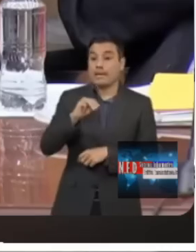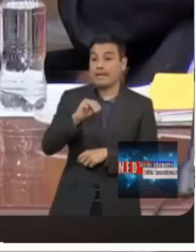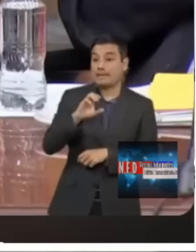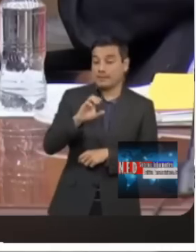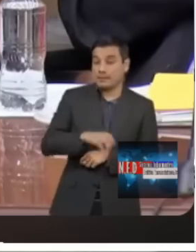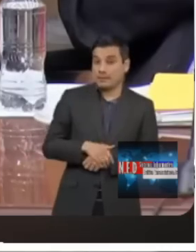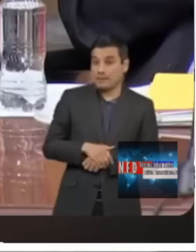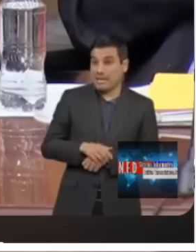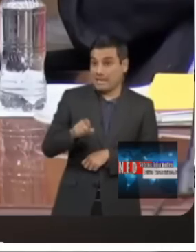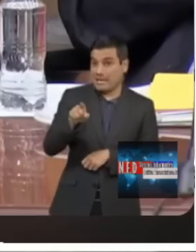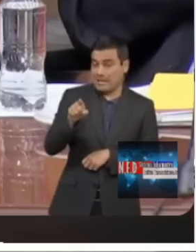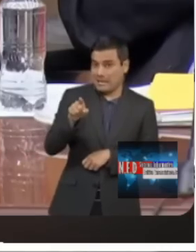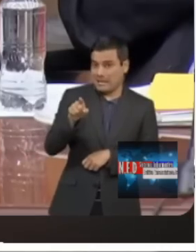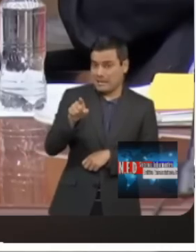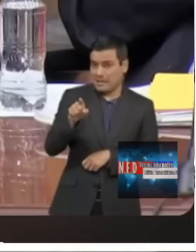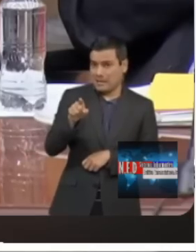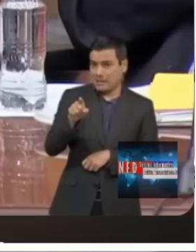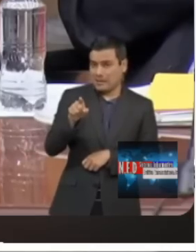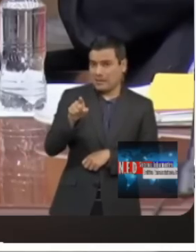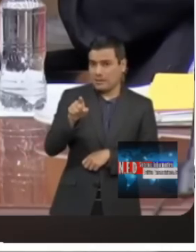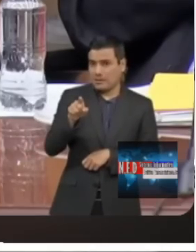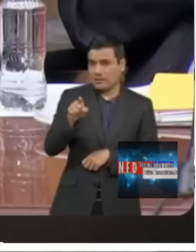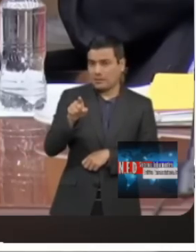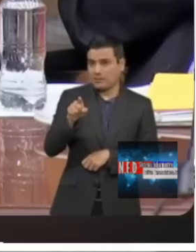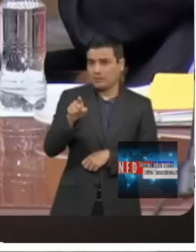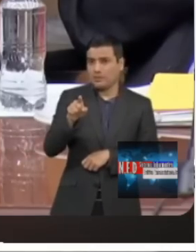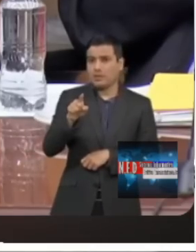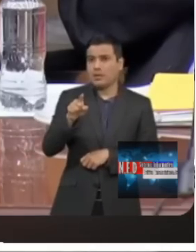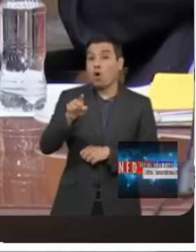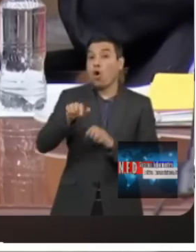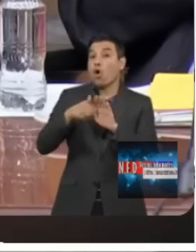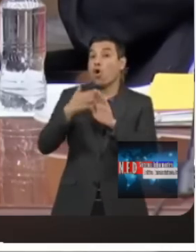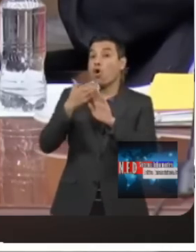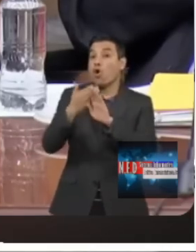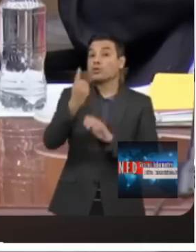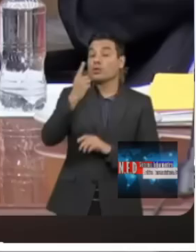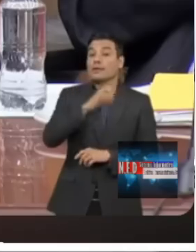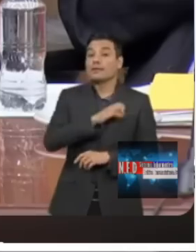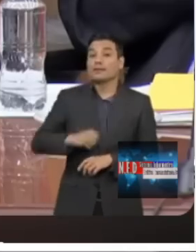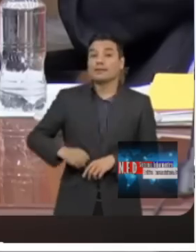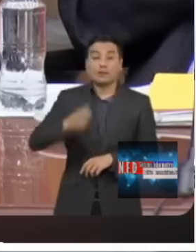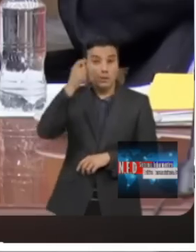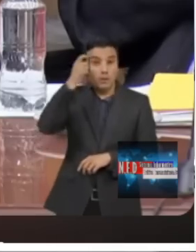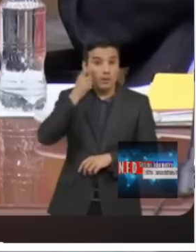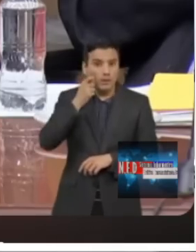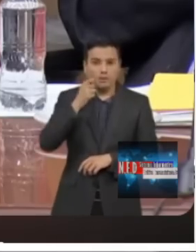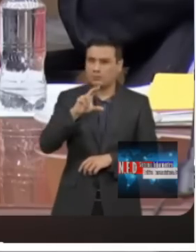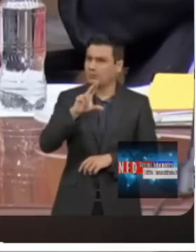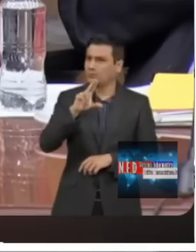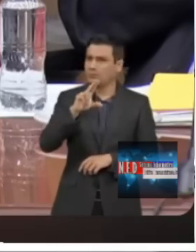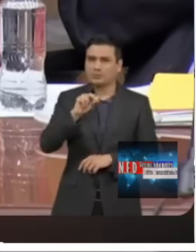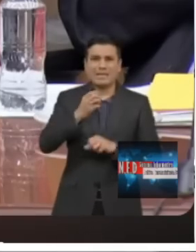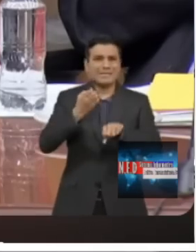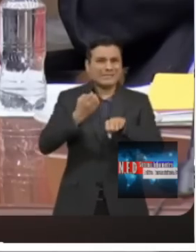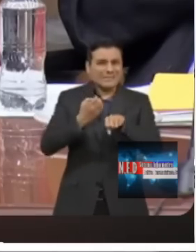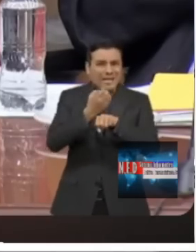se acercó a él en Palacio Nacional y le dijo que le revisara a ver si había un descuento.